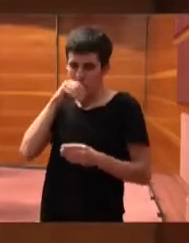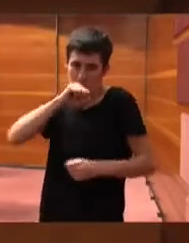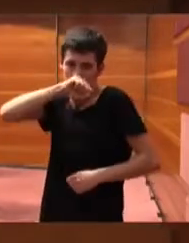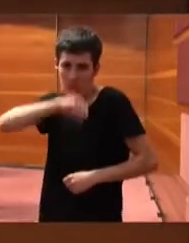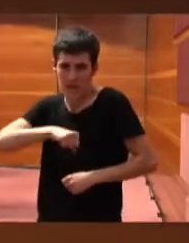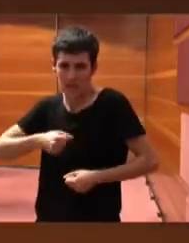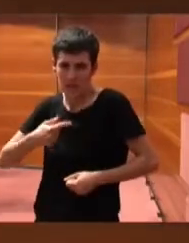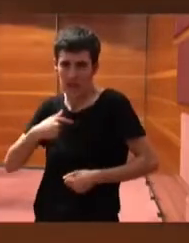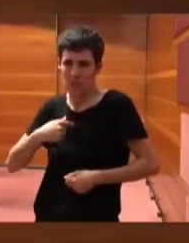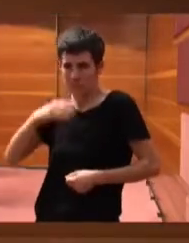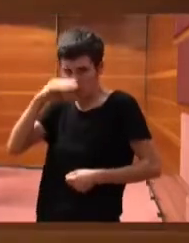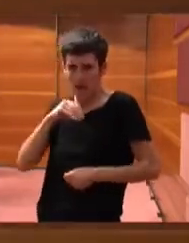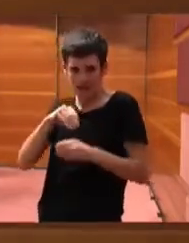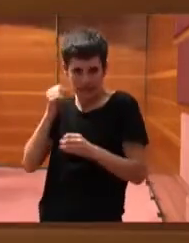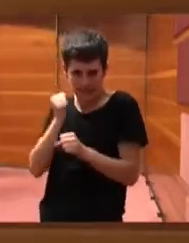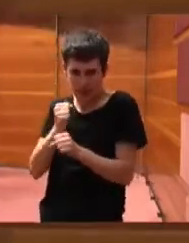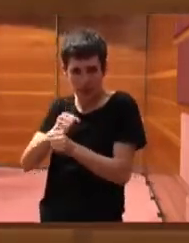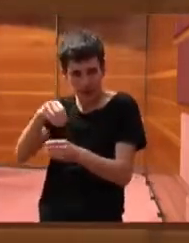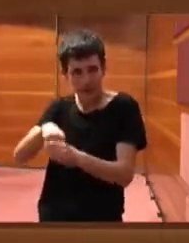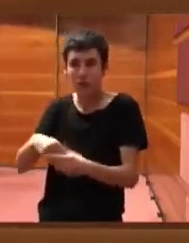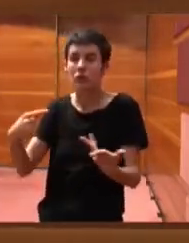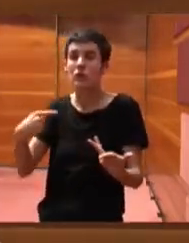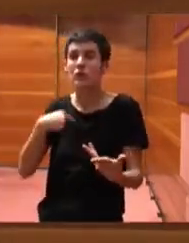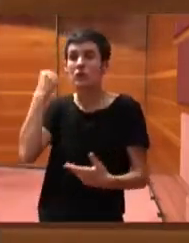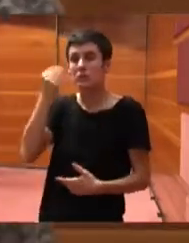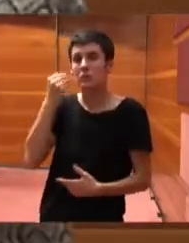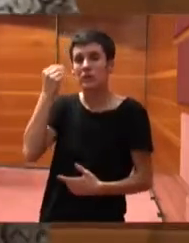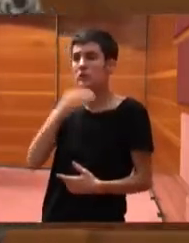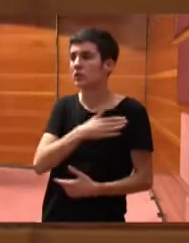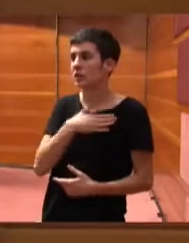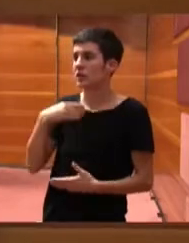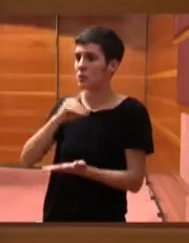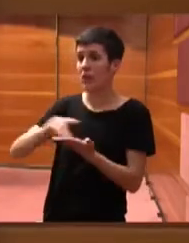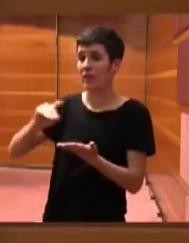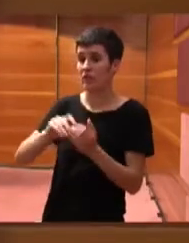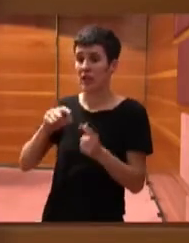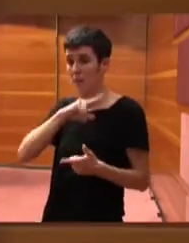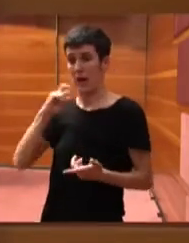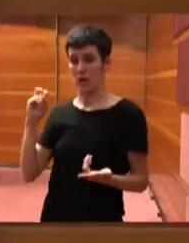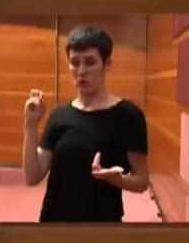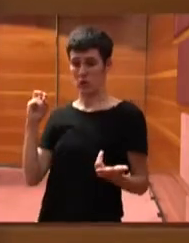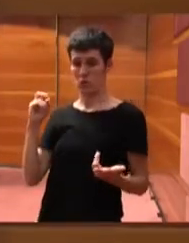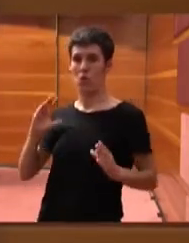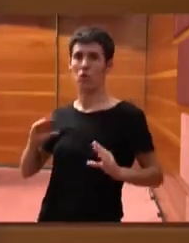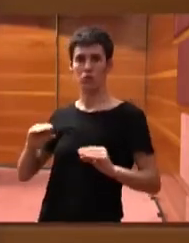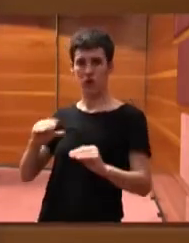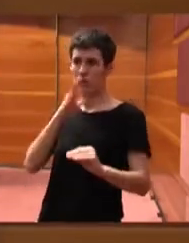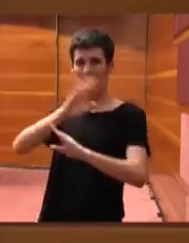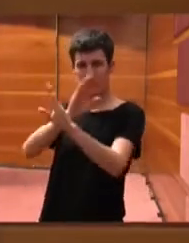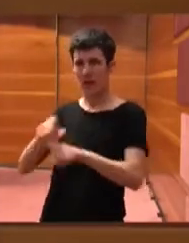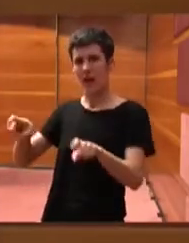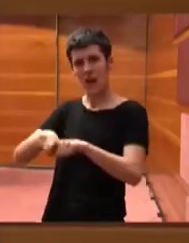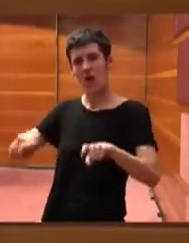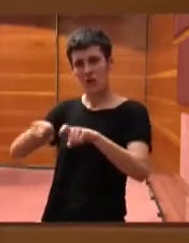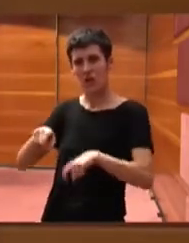llevan de Open Data y tal. Y entiendo que intenten sacar valor de los datos, porque es un negocio y